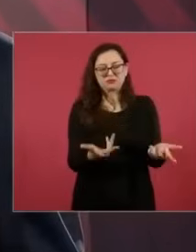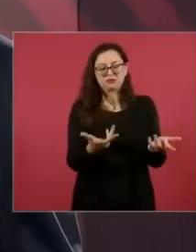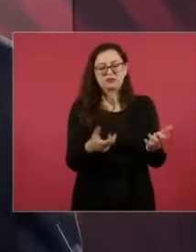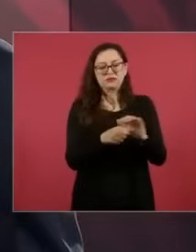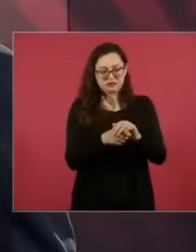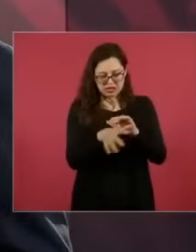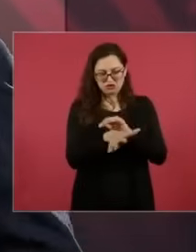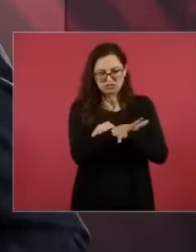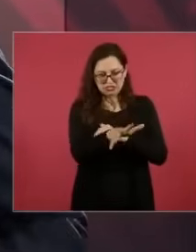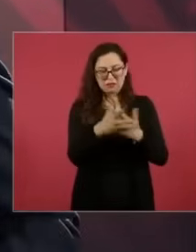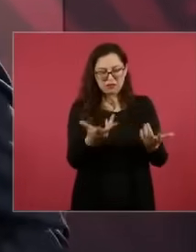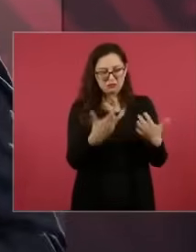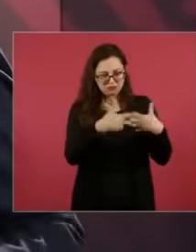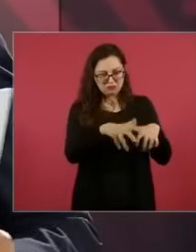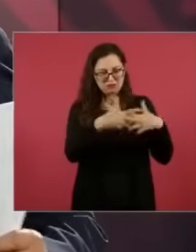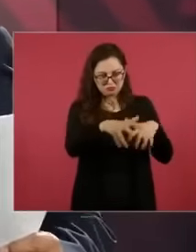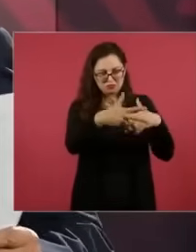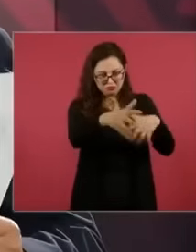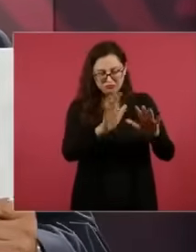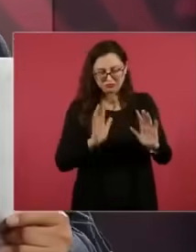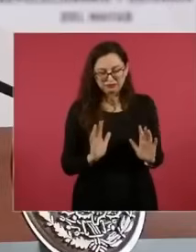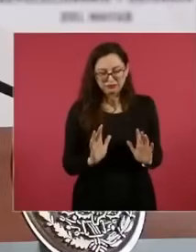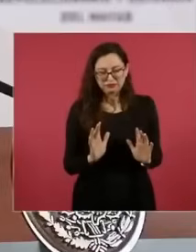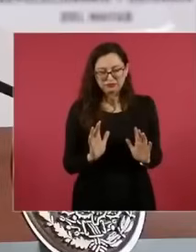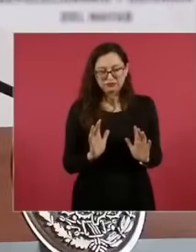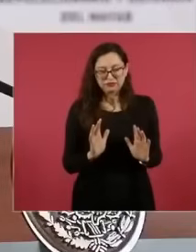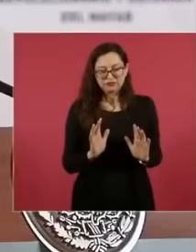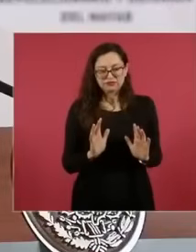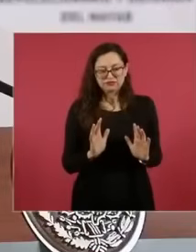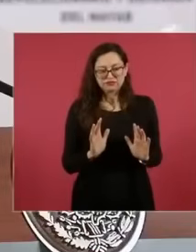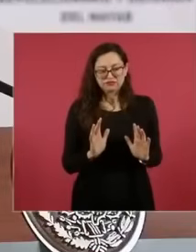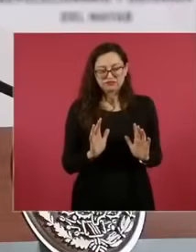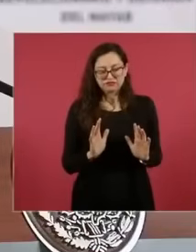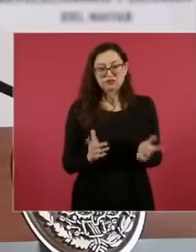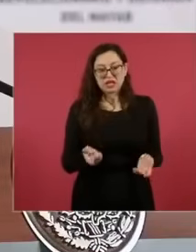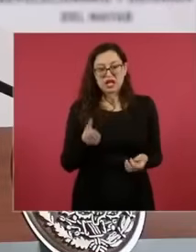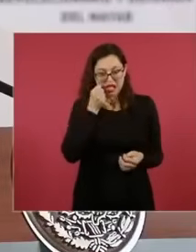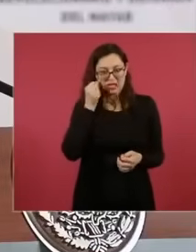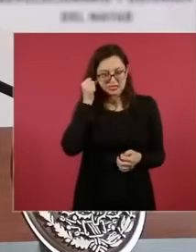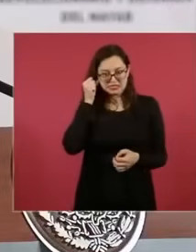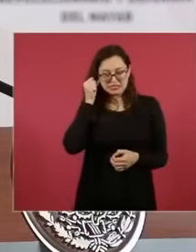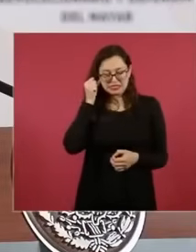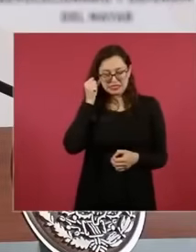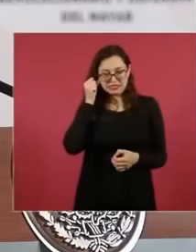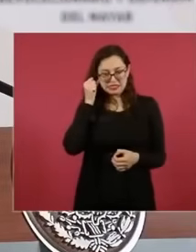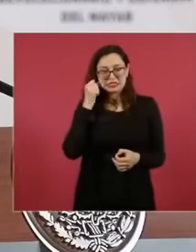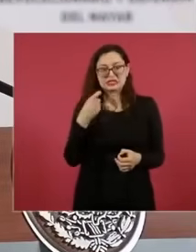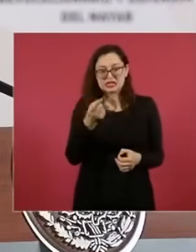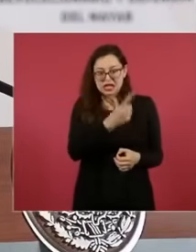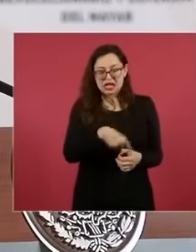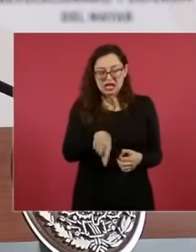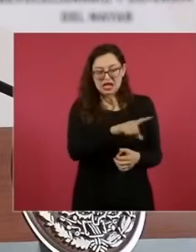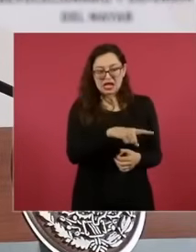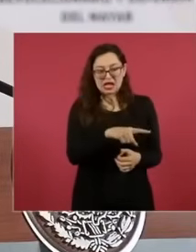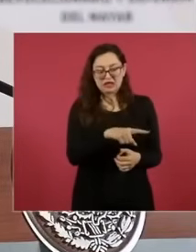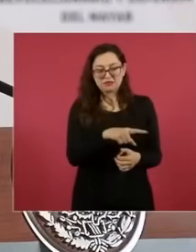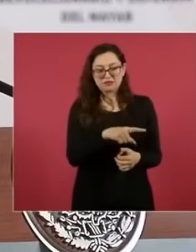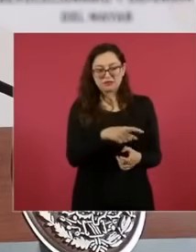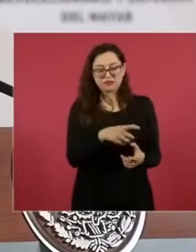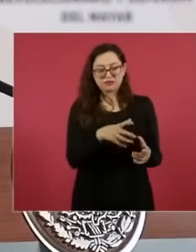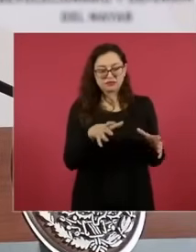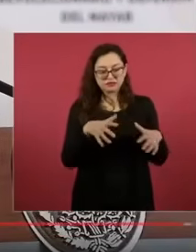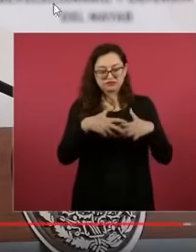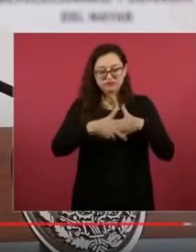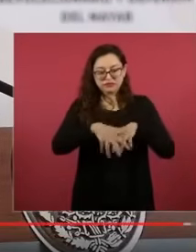Álvaro Delgado, el día de ayer, nos mandó esa investigación en la cual en el 2015, aquí se lo presento en pantalla,